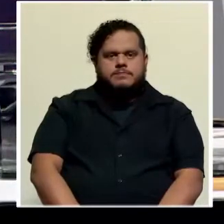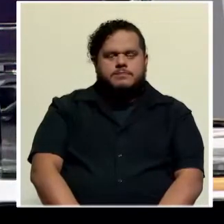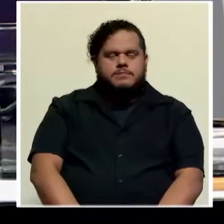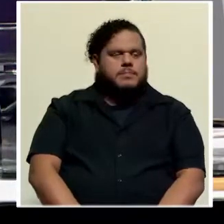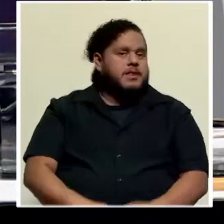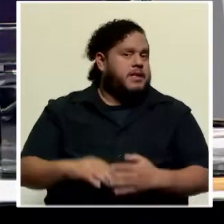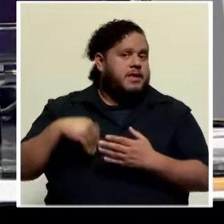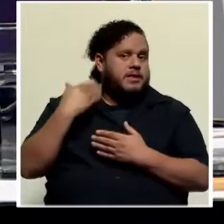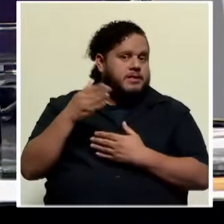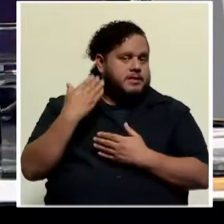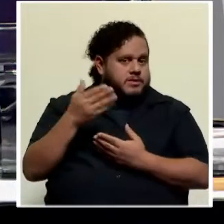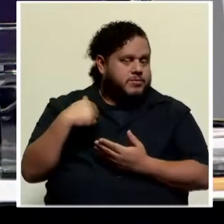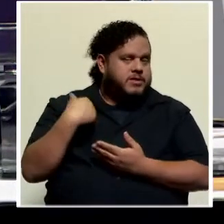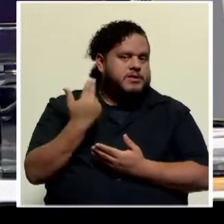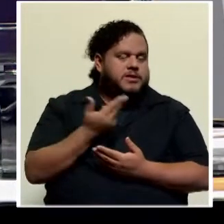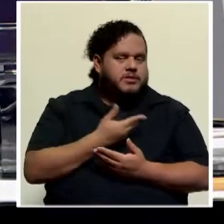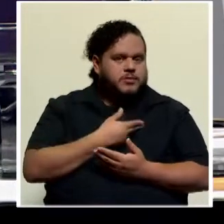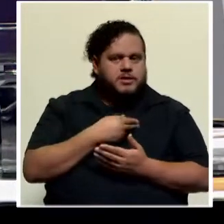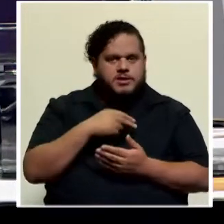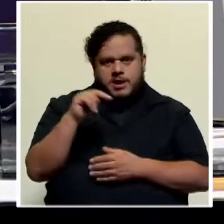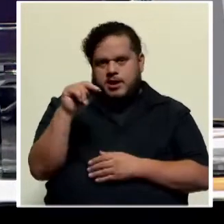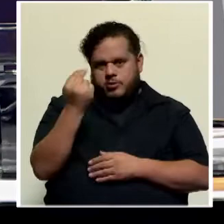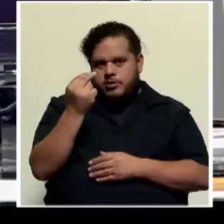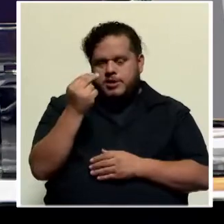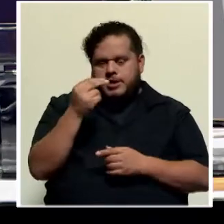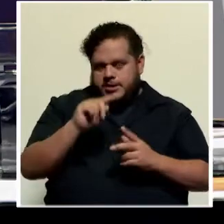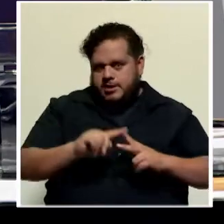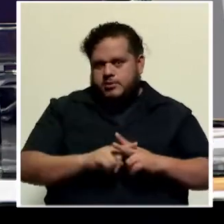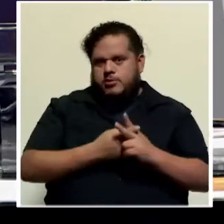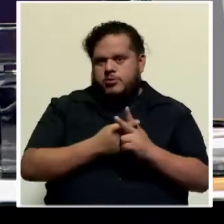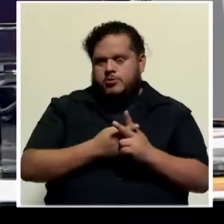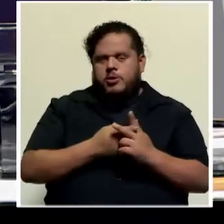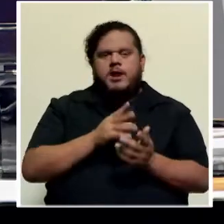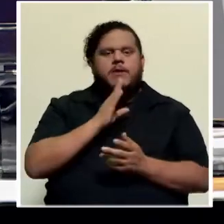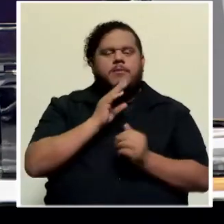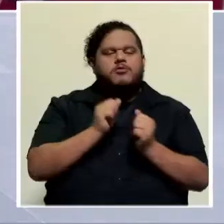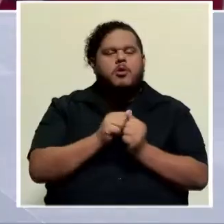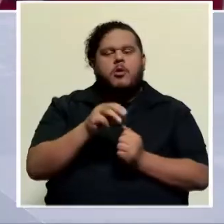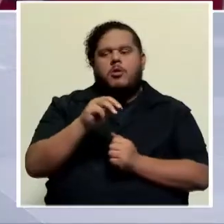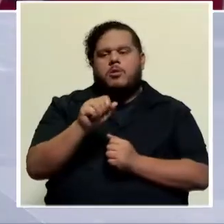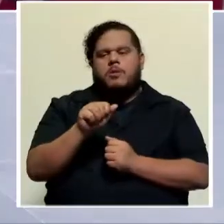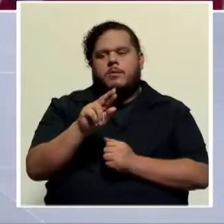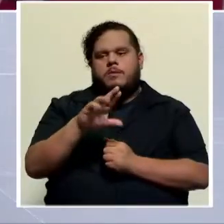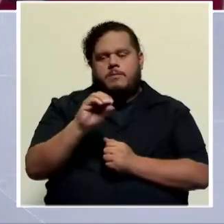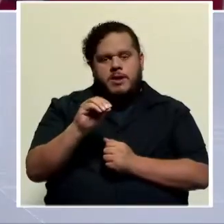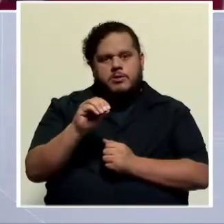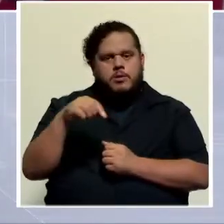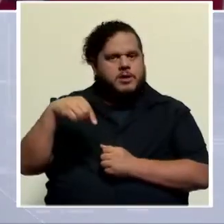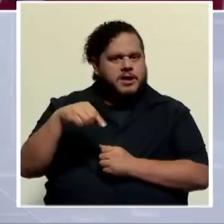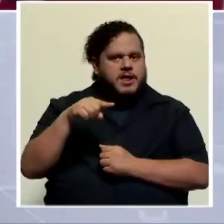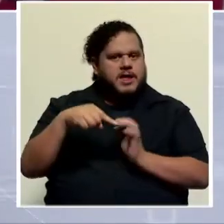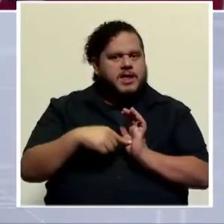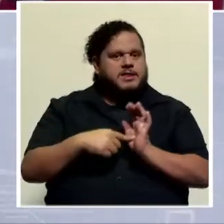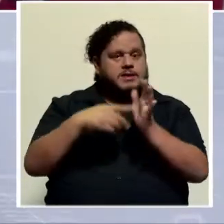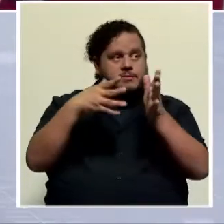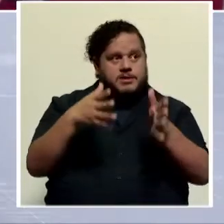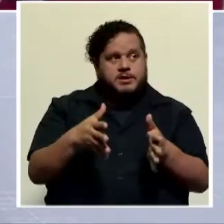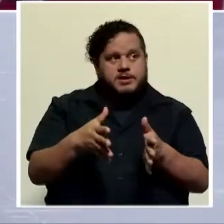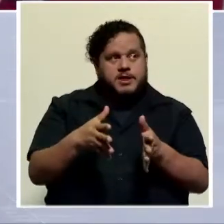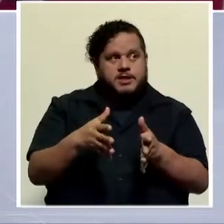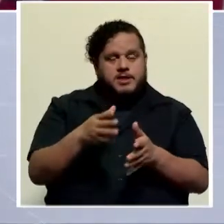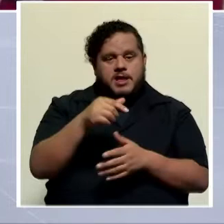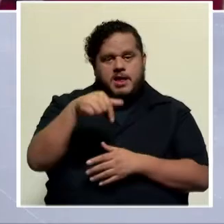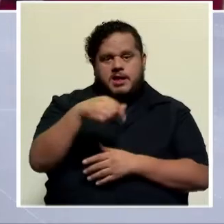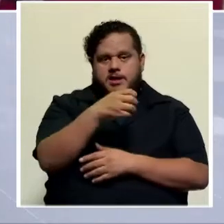Después de nuestra nota introductoria de fondo, conversamos con Marco Quesada, que es representante en